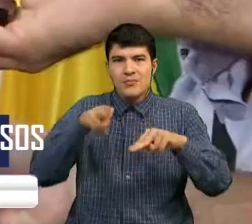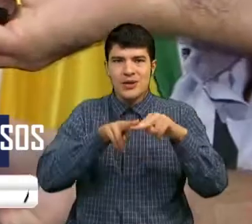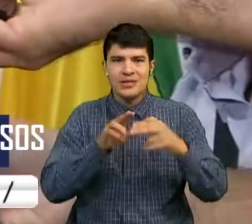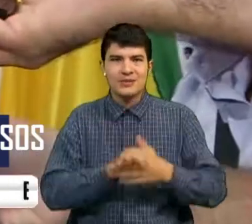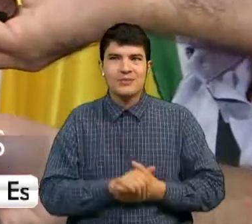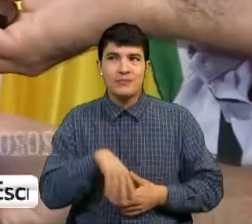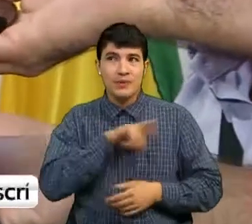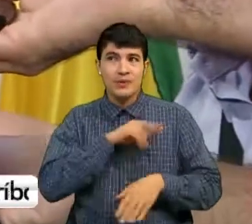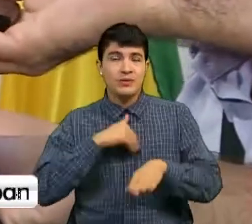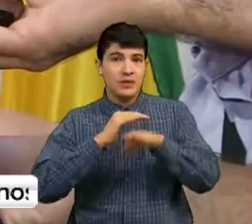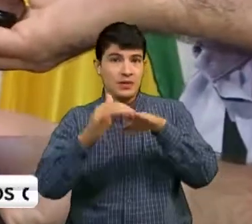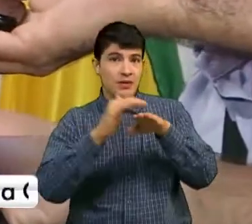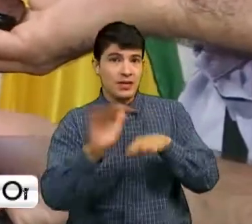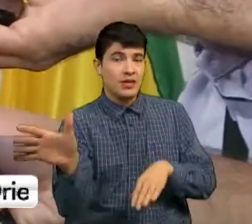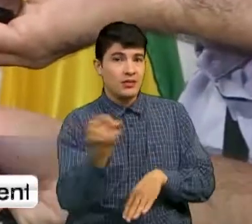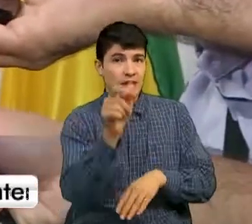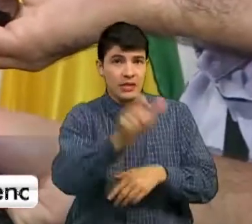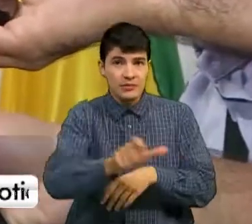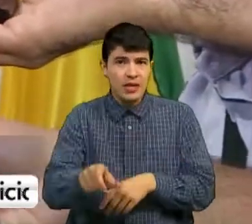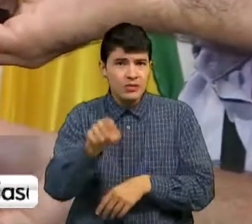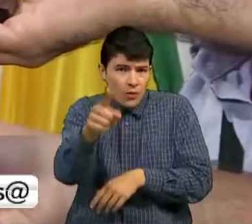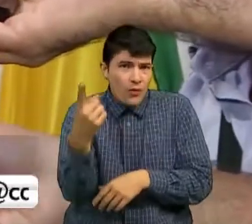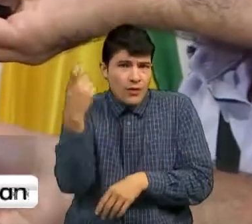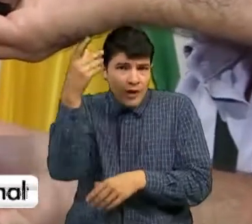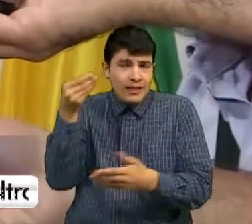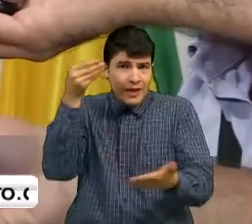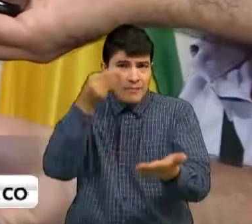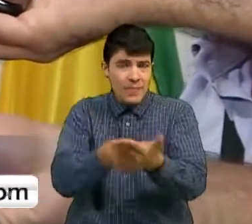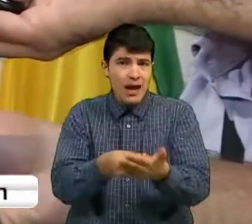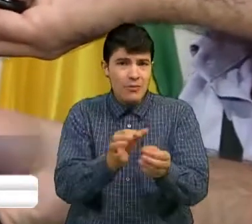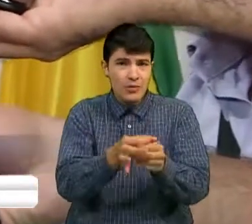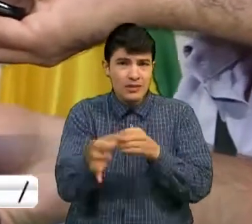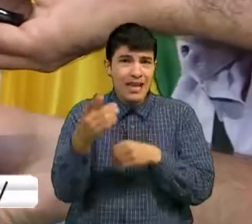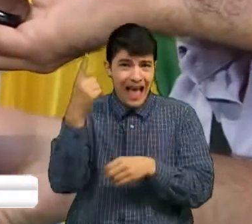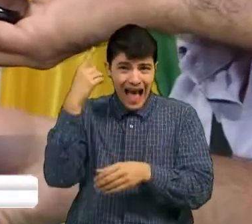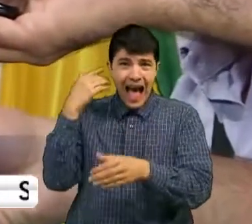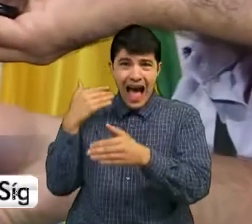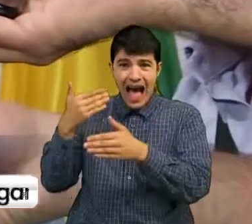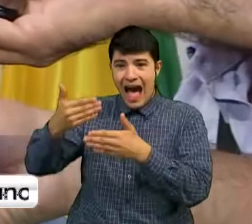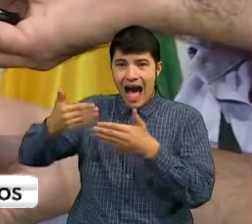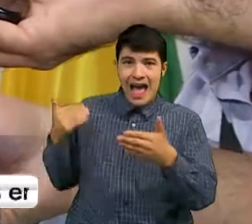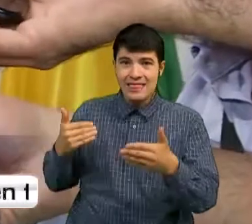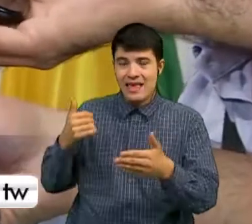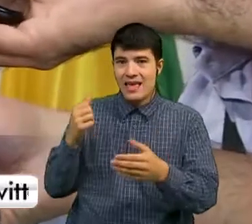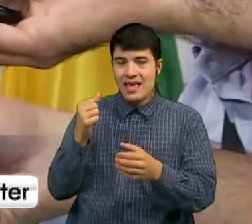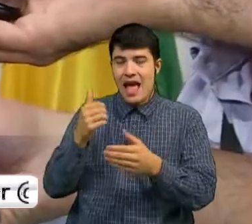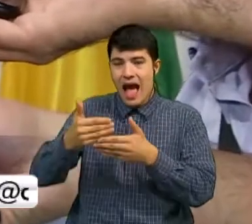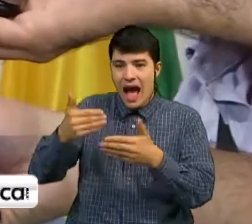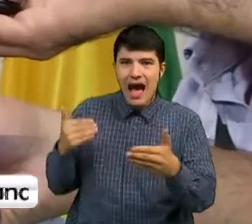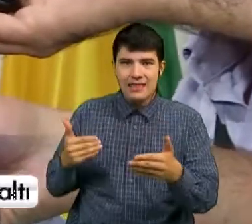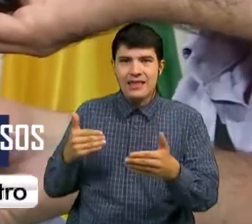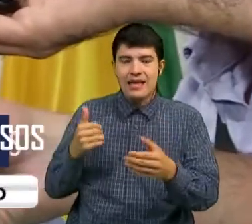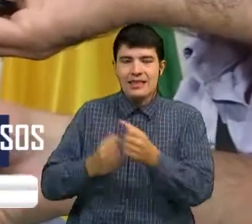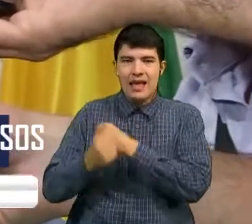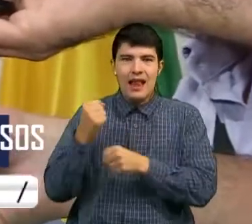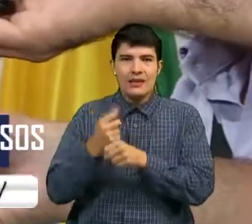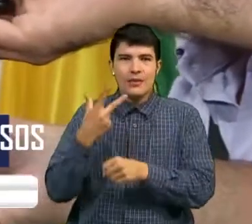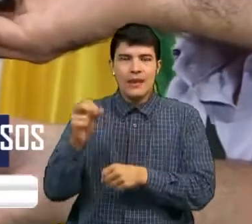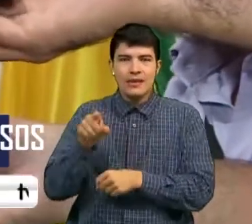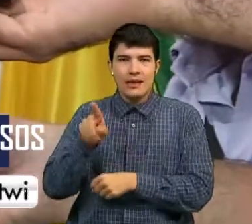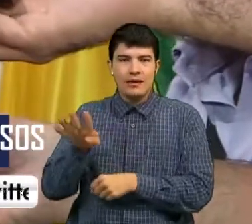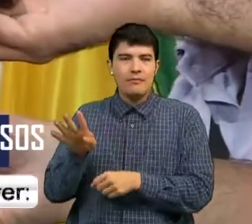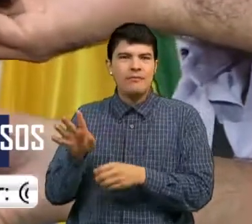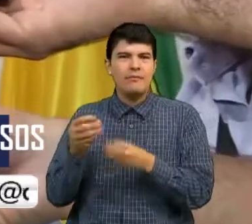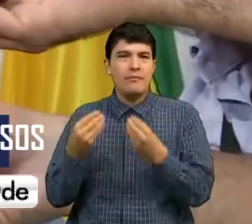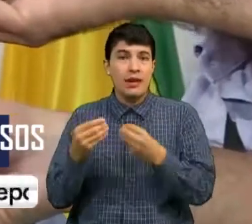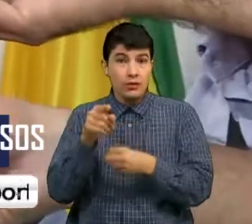Estamos invitando a las personas que tengan deudas con el municipio anteriores al año 2014, de 2014 hacia atrás, para que